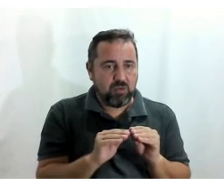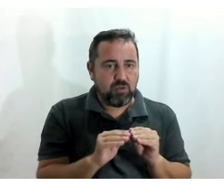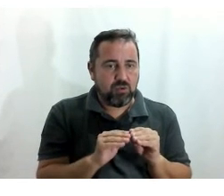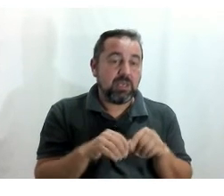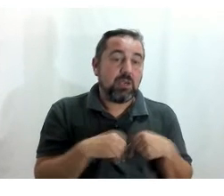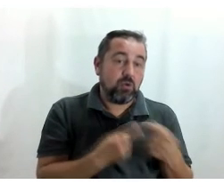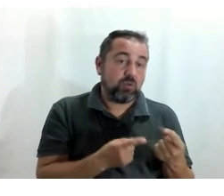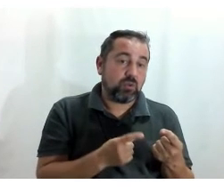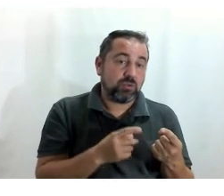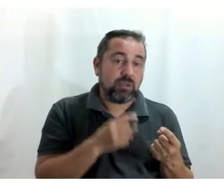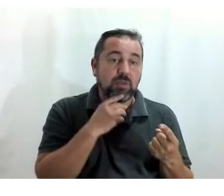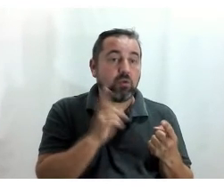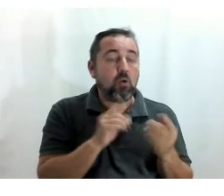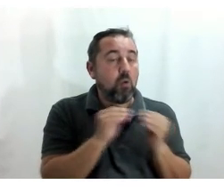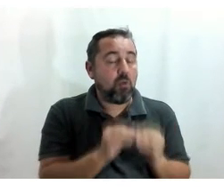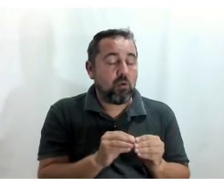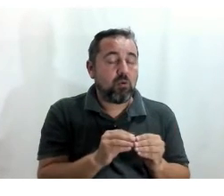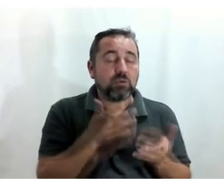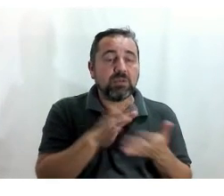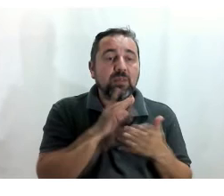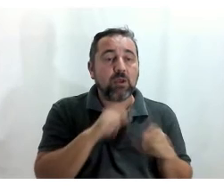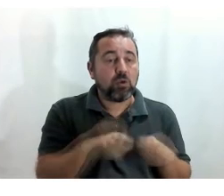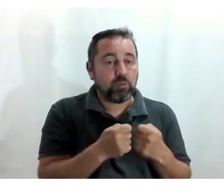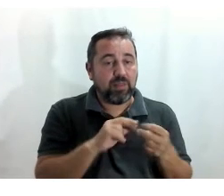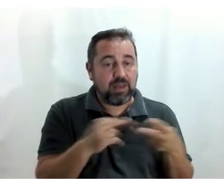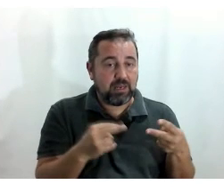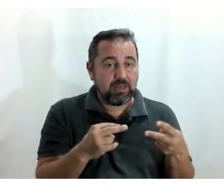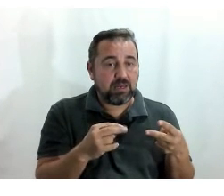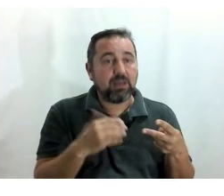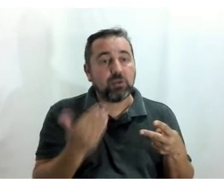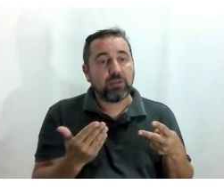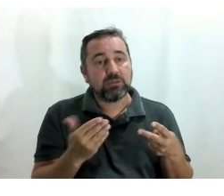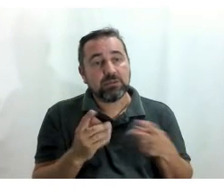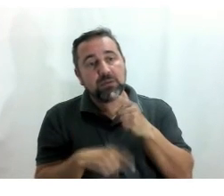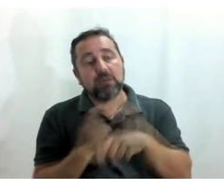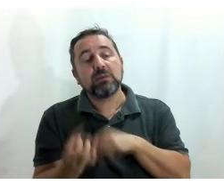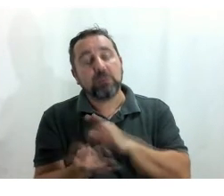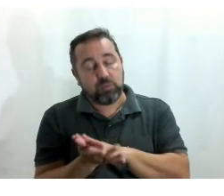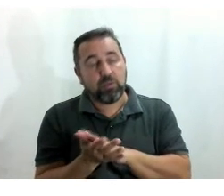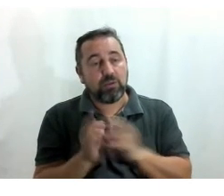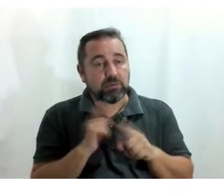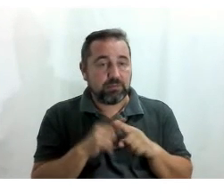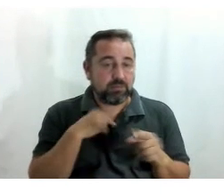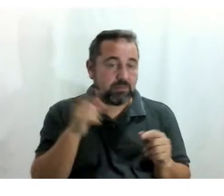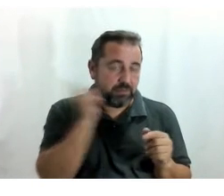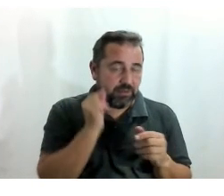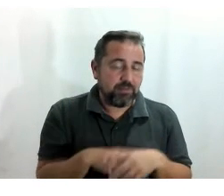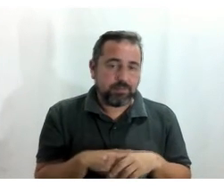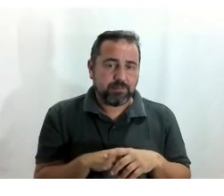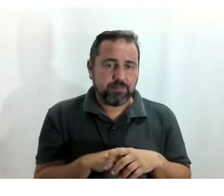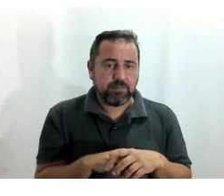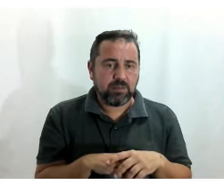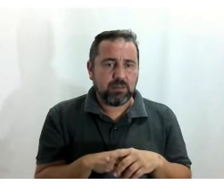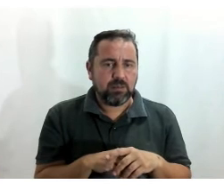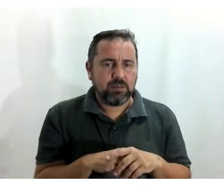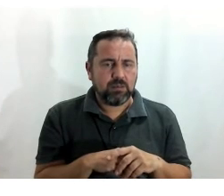casos, en no homólogos, lo que vamos a tener es una ruptura del gen, con lo cual se produce la pérdida de la célula.